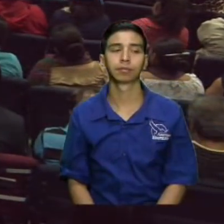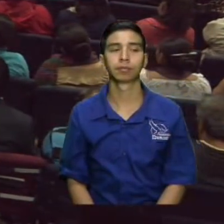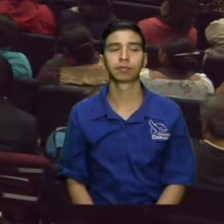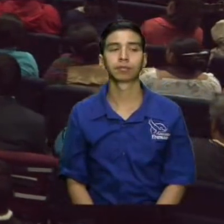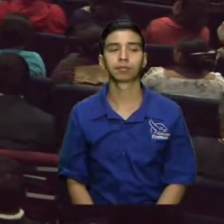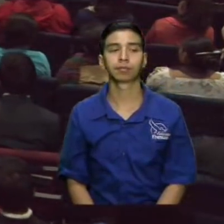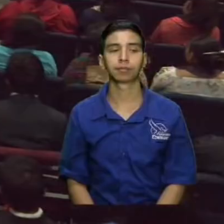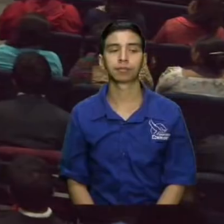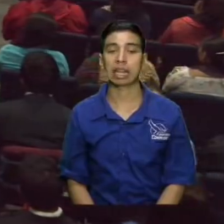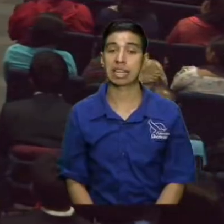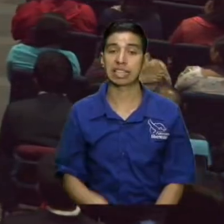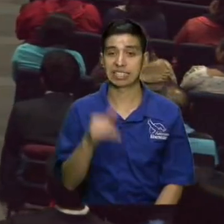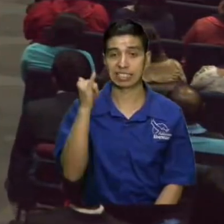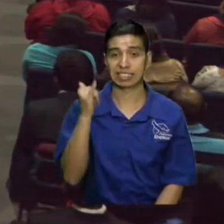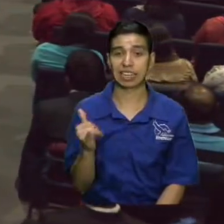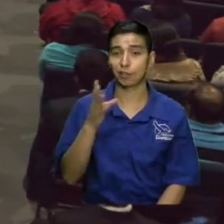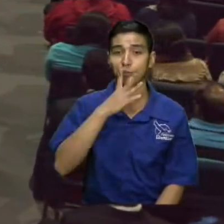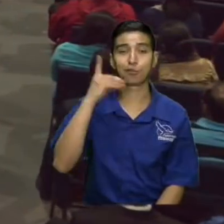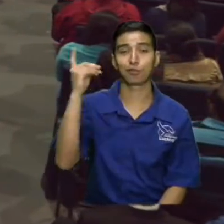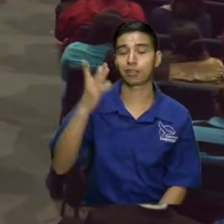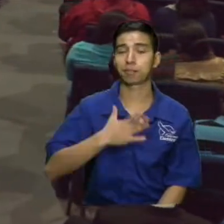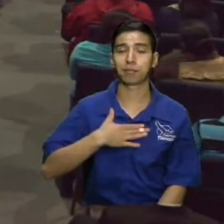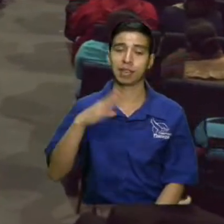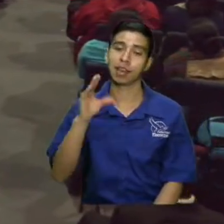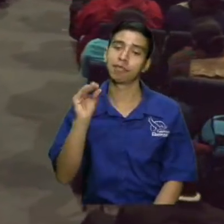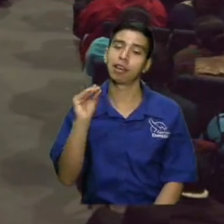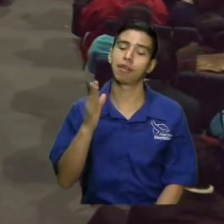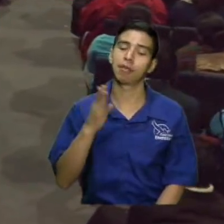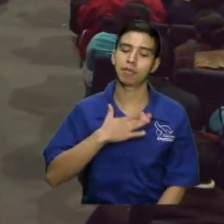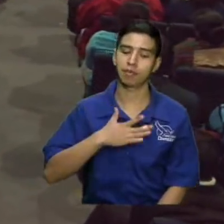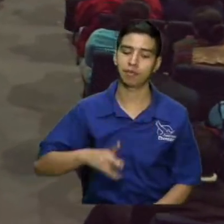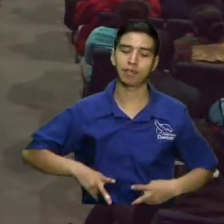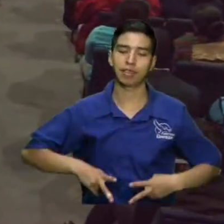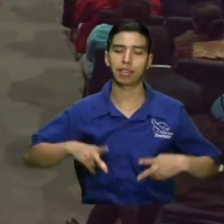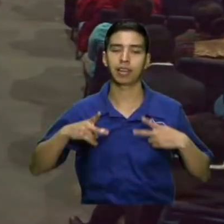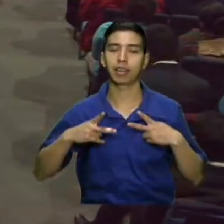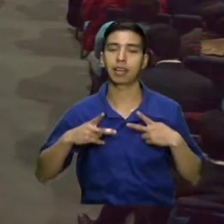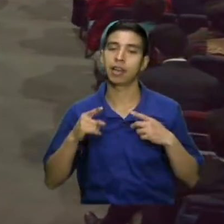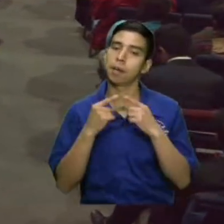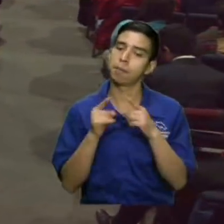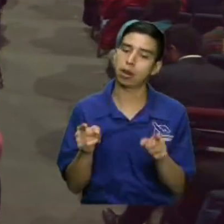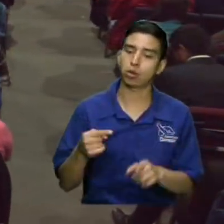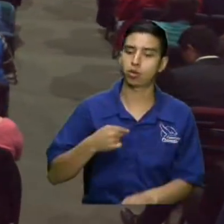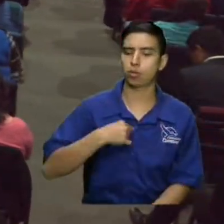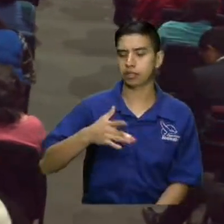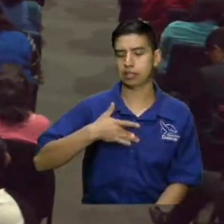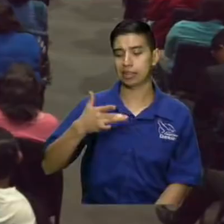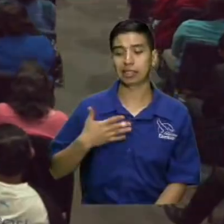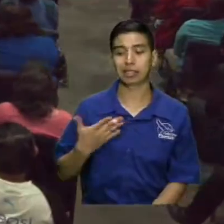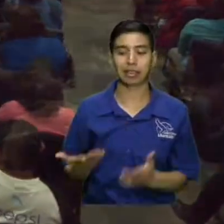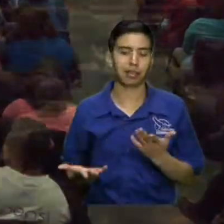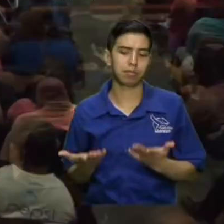ya había hablado el Señor. Pero me quedé el dardo ese, hermano, el chajazo.